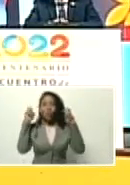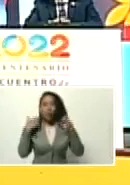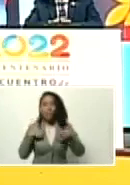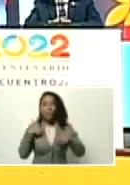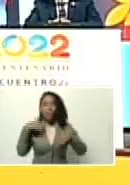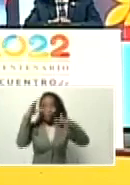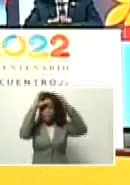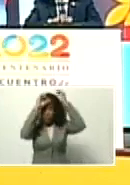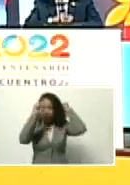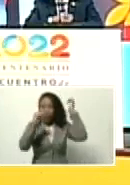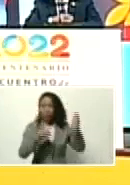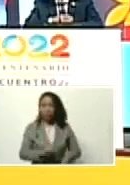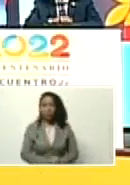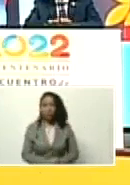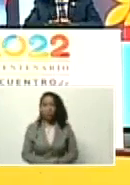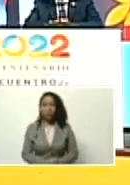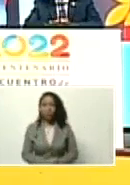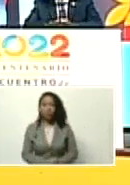hizo una